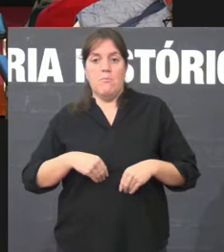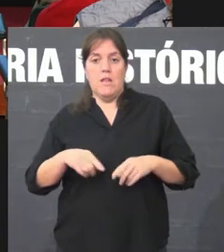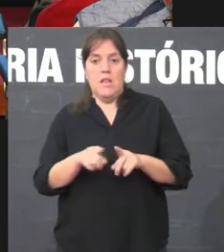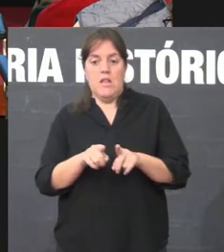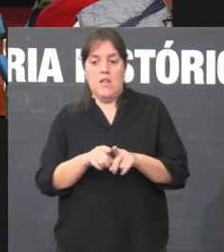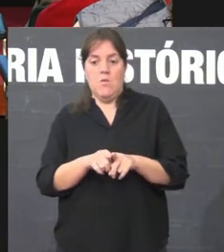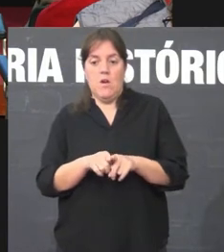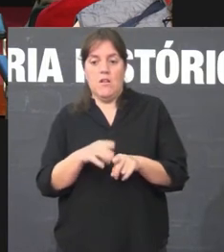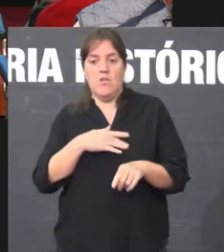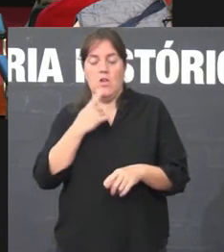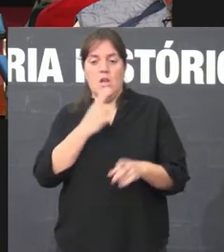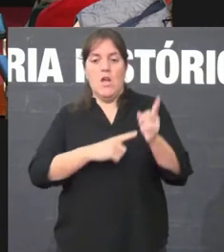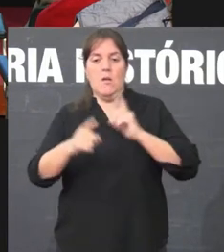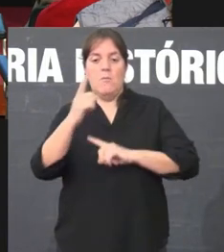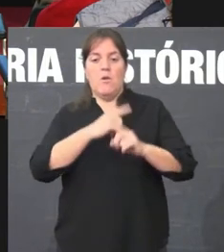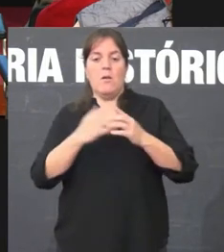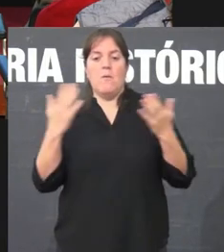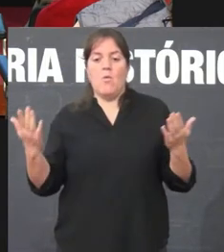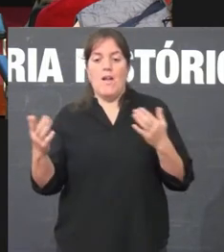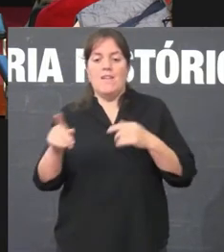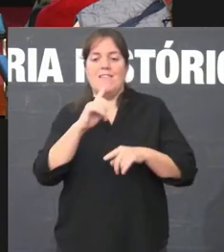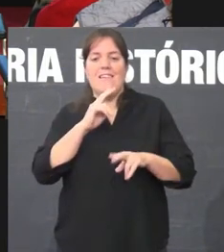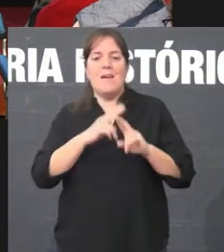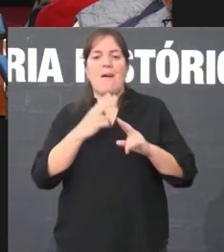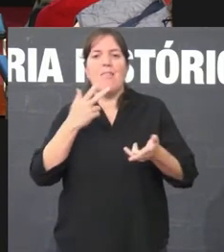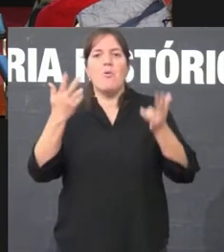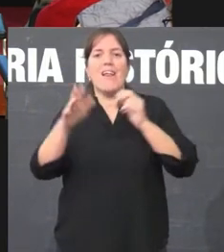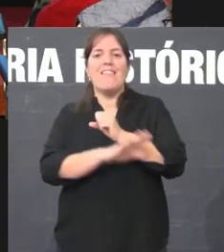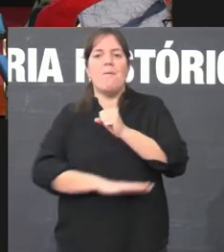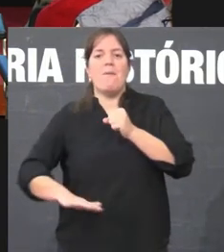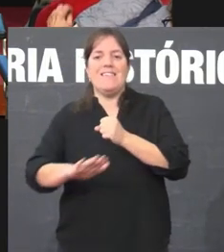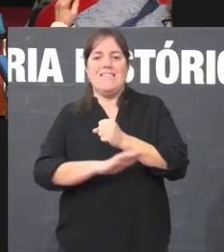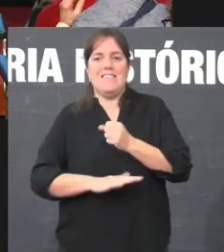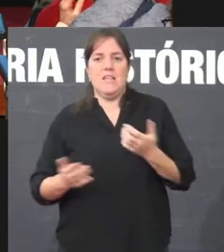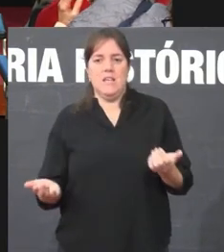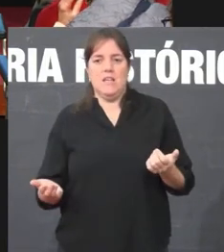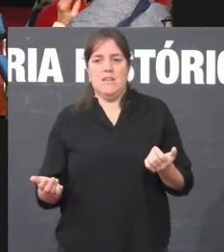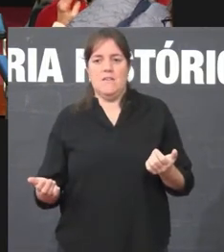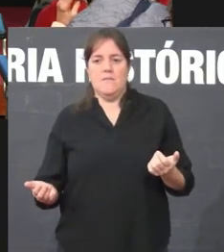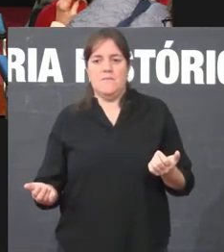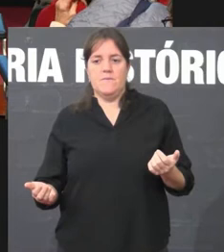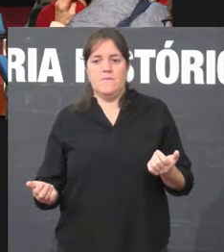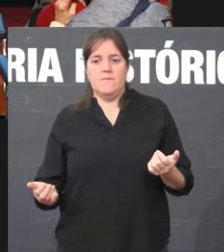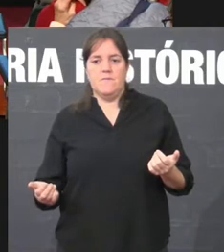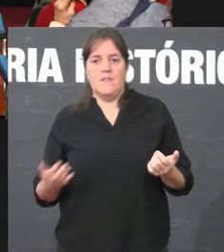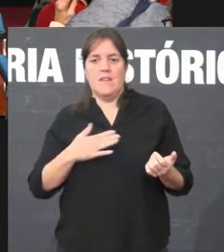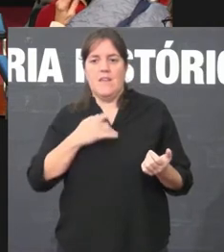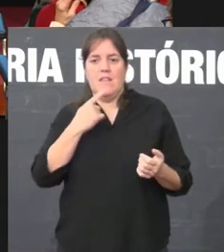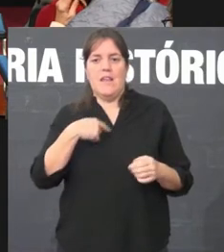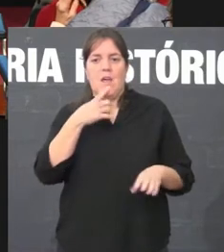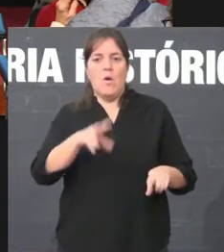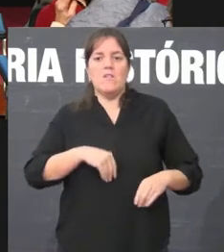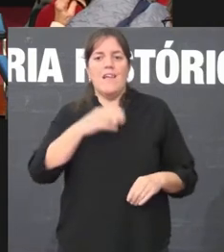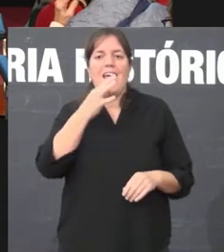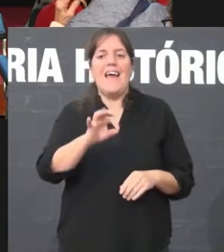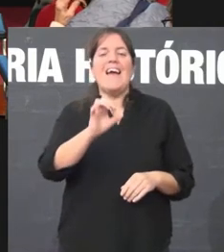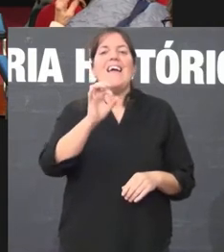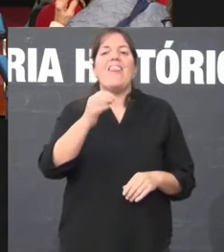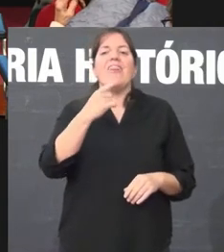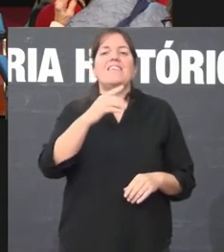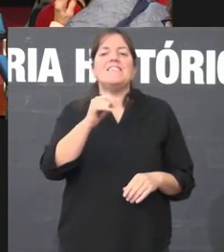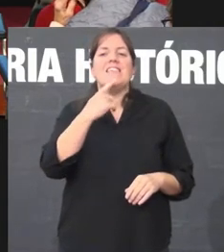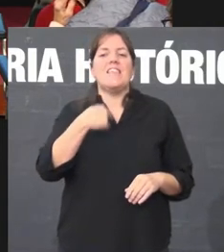problema é de base democrática, non? Que non se admite a disidencia, non se contempla